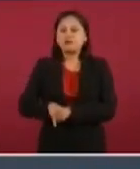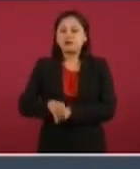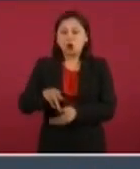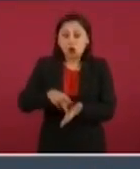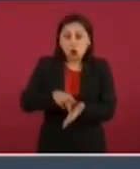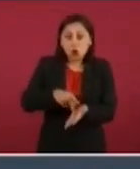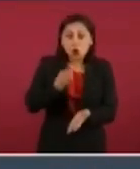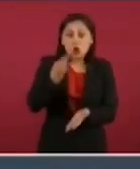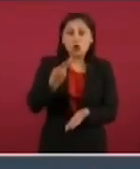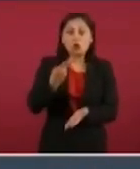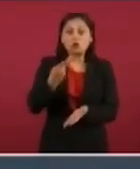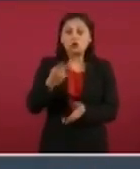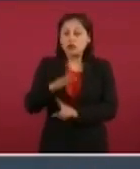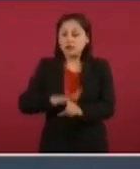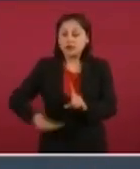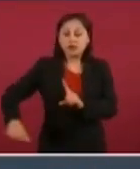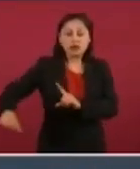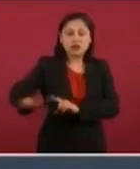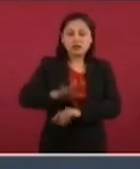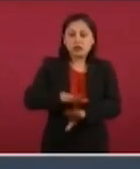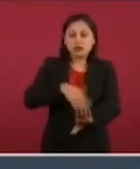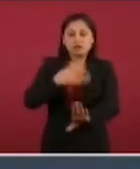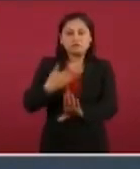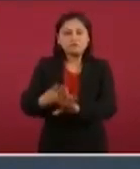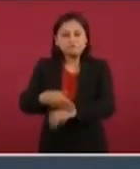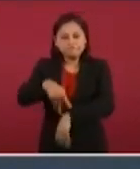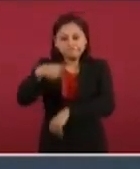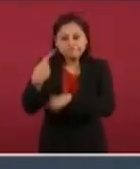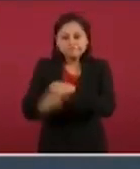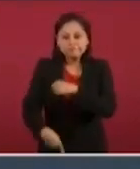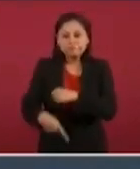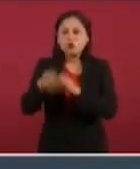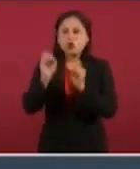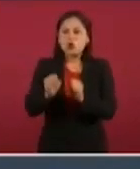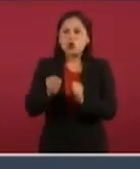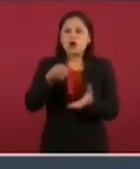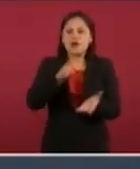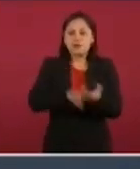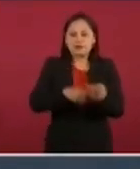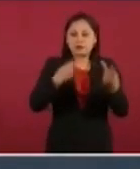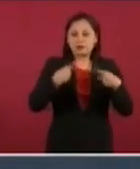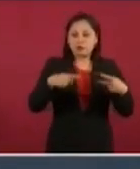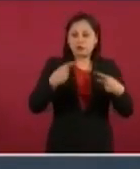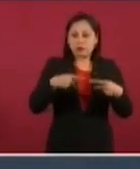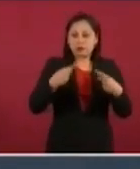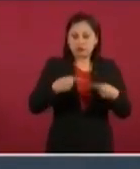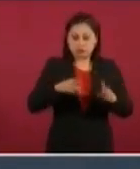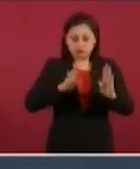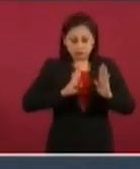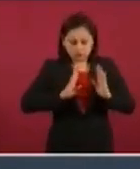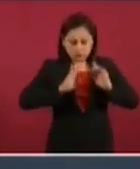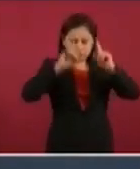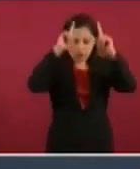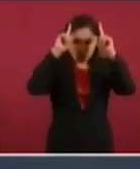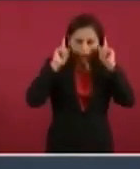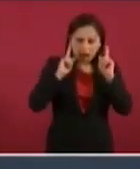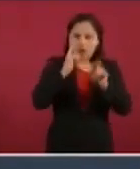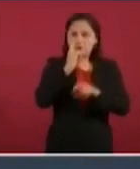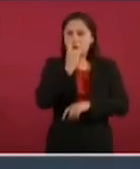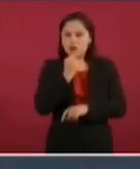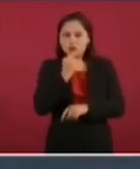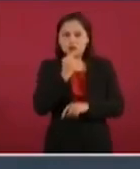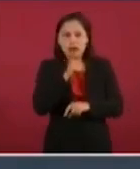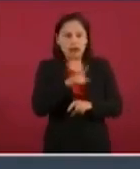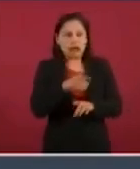manera irresponsable ni la vida ni el prestigio de los integrantes de las fuerzas armadas y